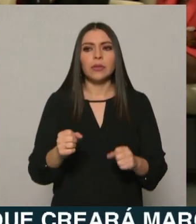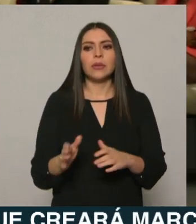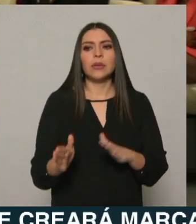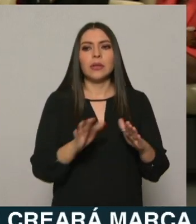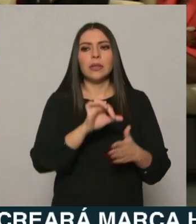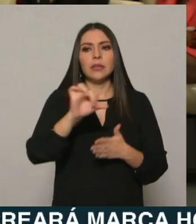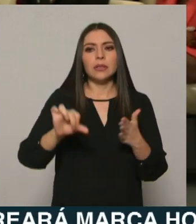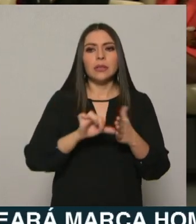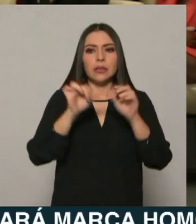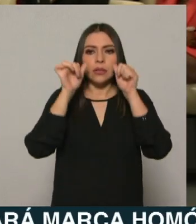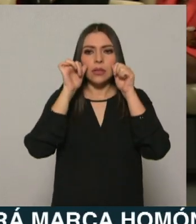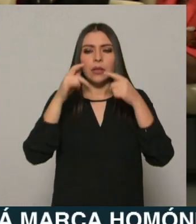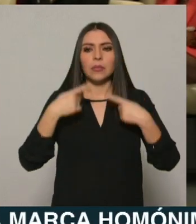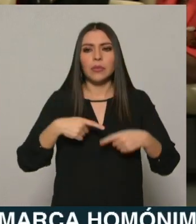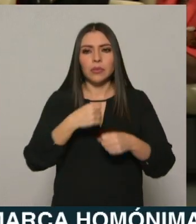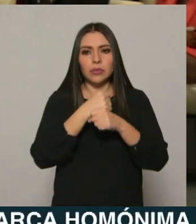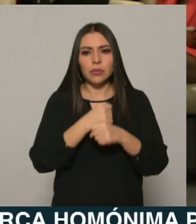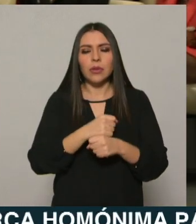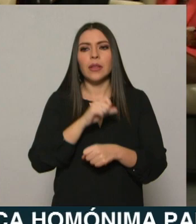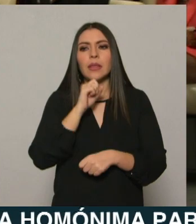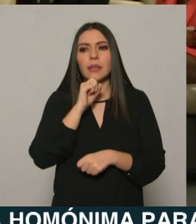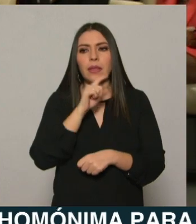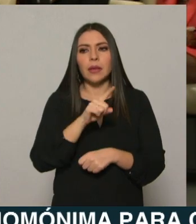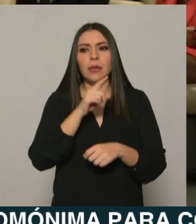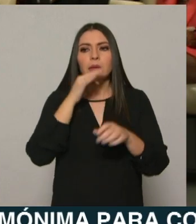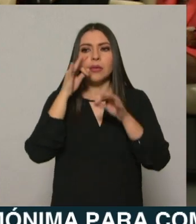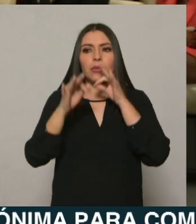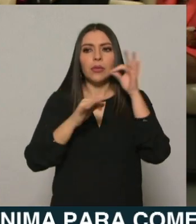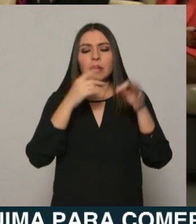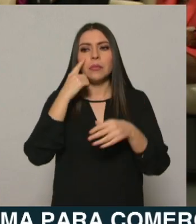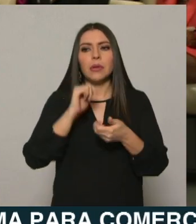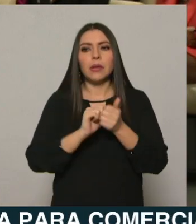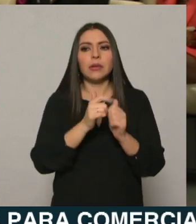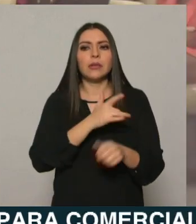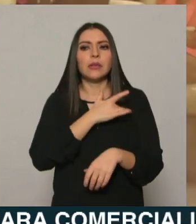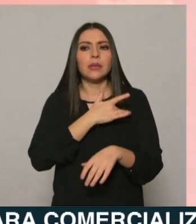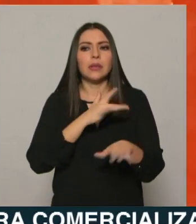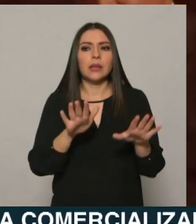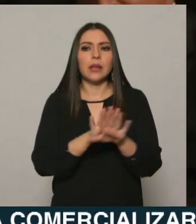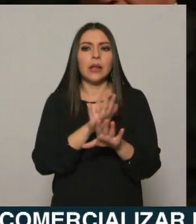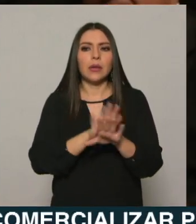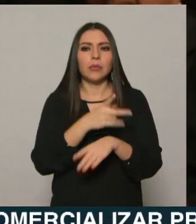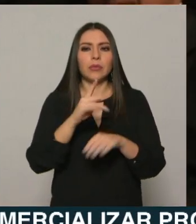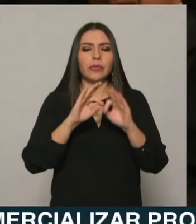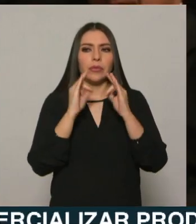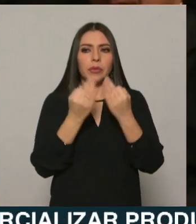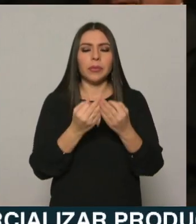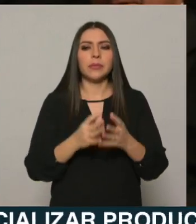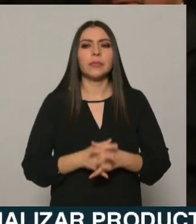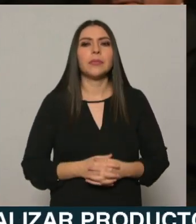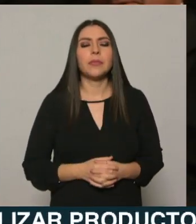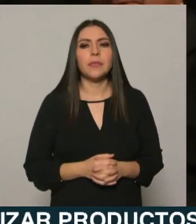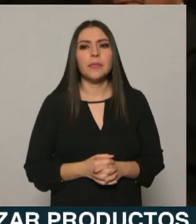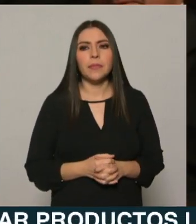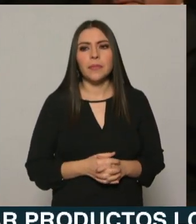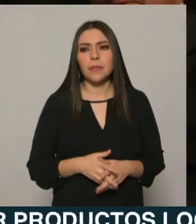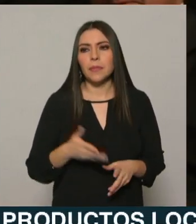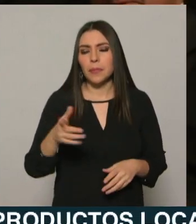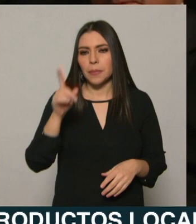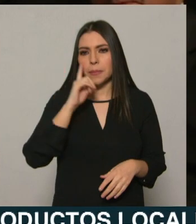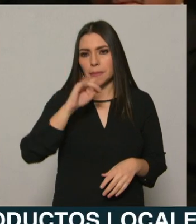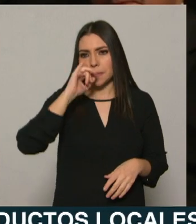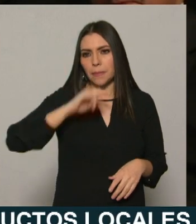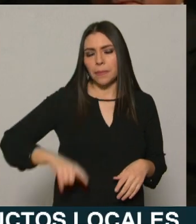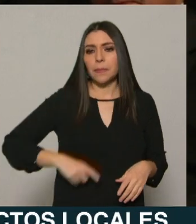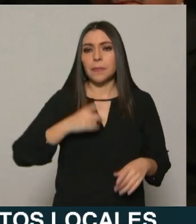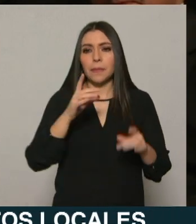de atención a víctimas, así como campañas que visibilicen y cambien conductas. La mandataria aseguró también que la lucha